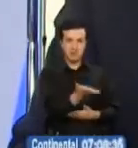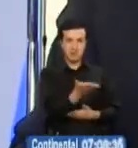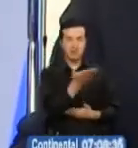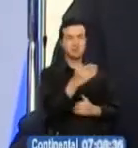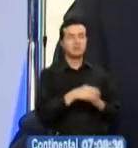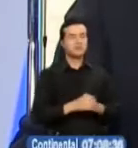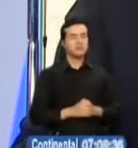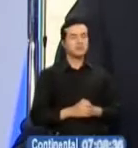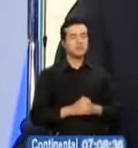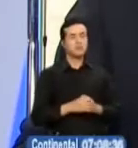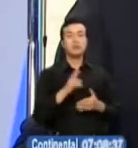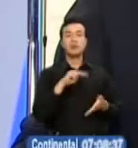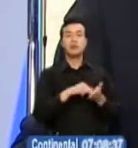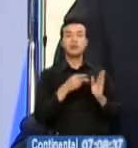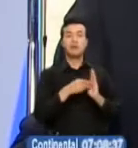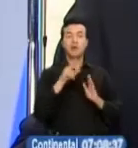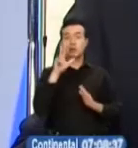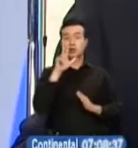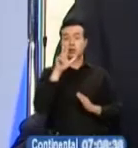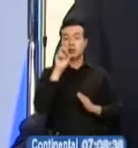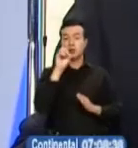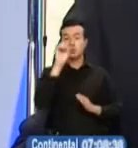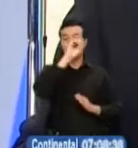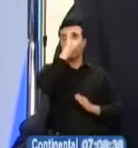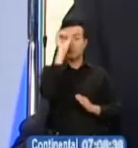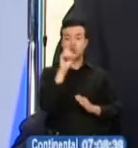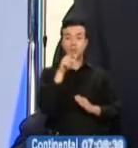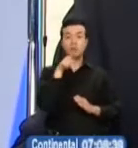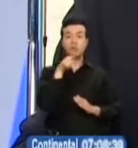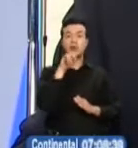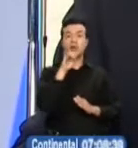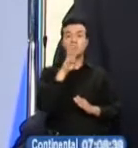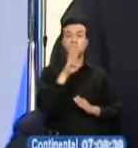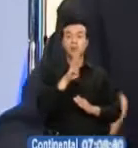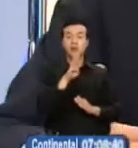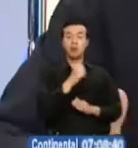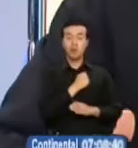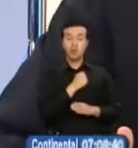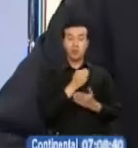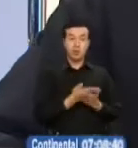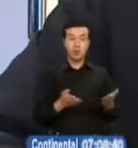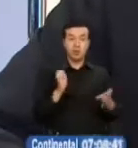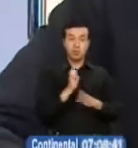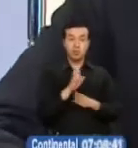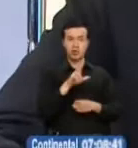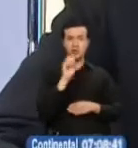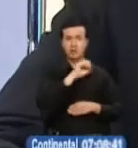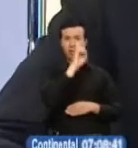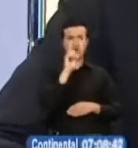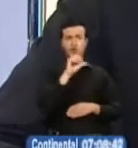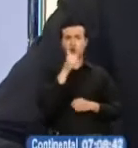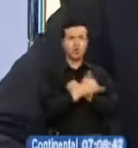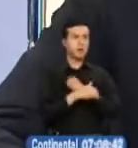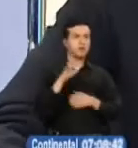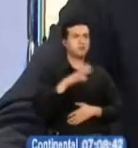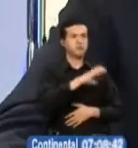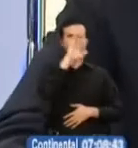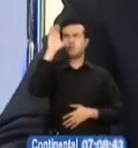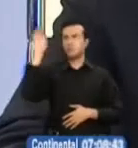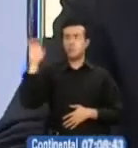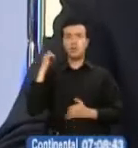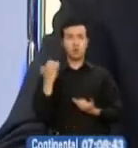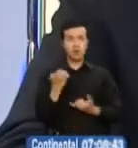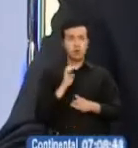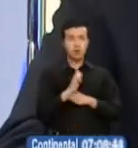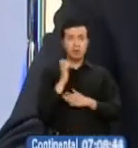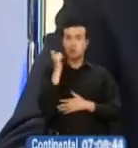régimen, significaría el 30% del Producto Interno Bruto en momentos en que la economía ecuatoriana requiere de